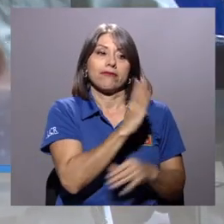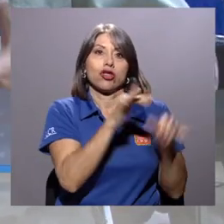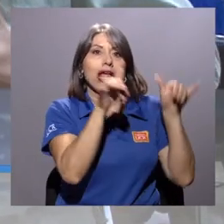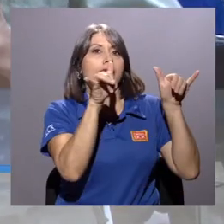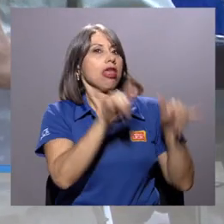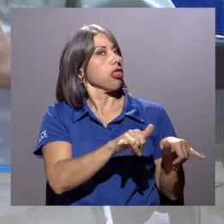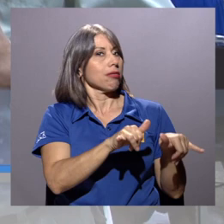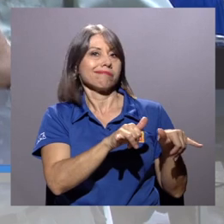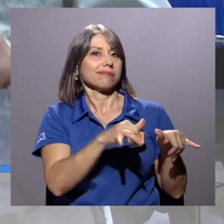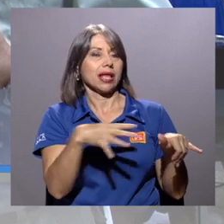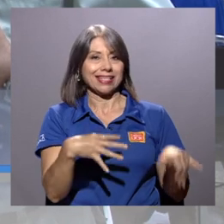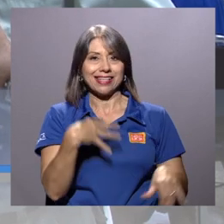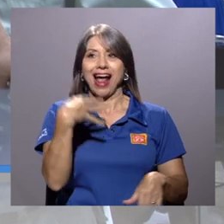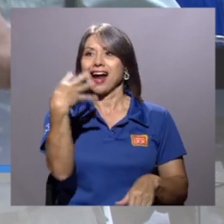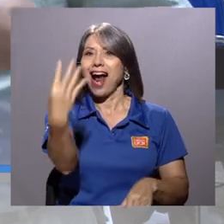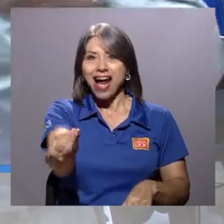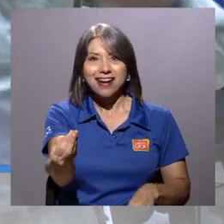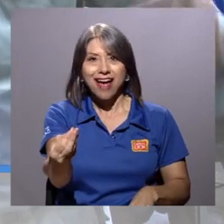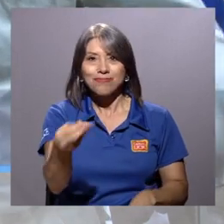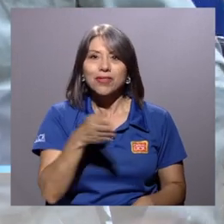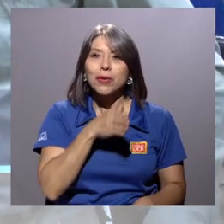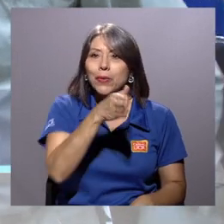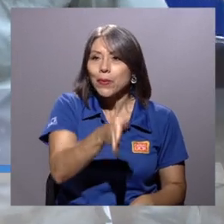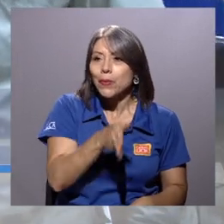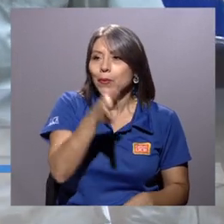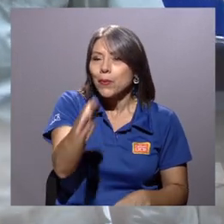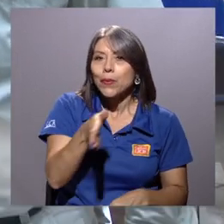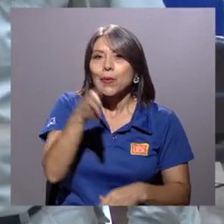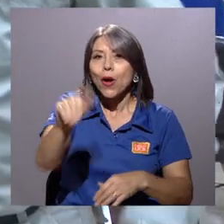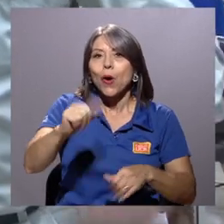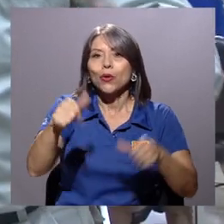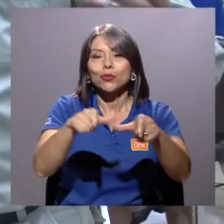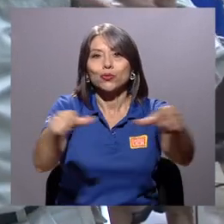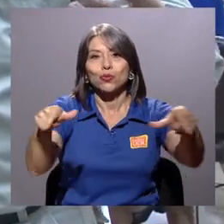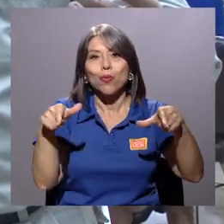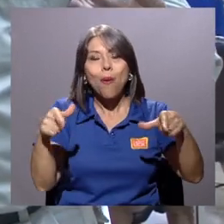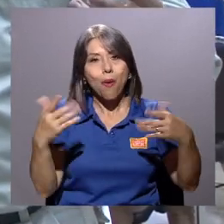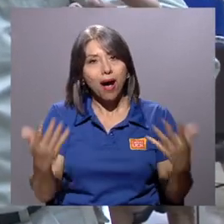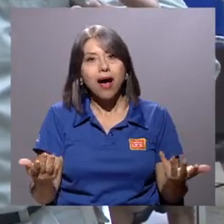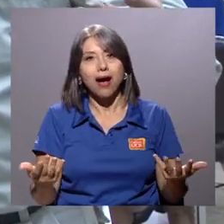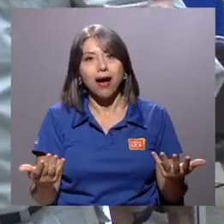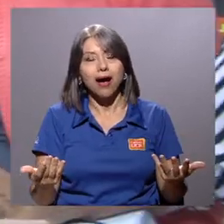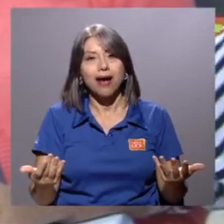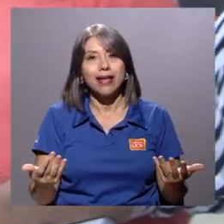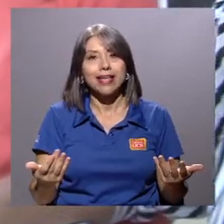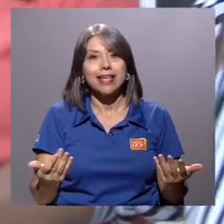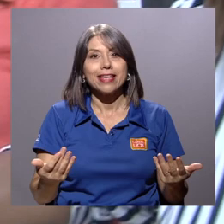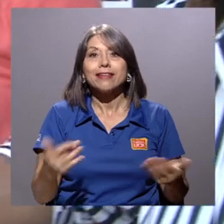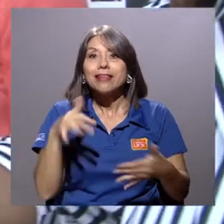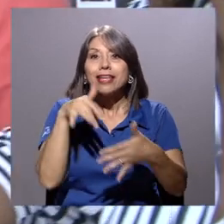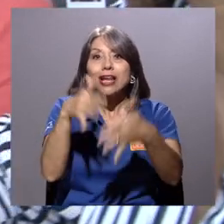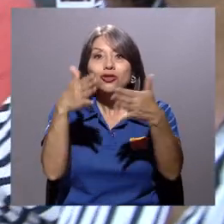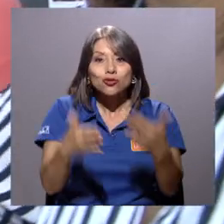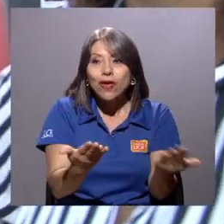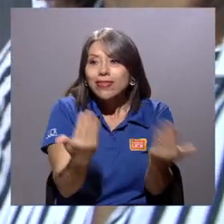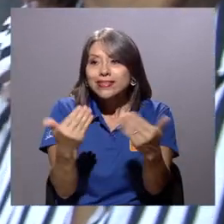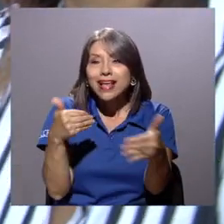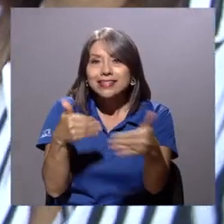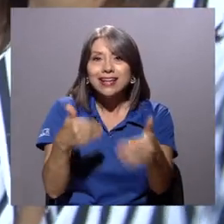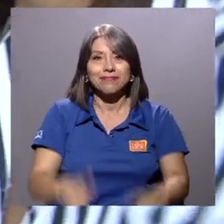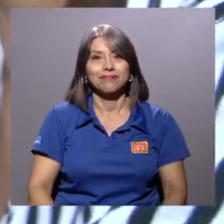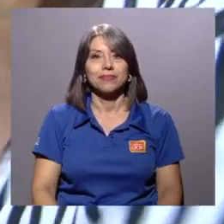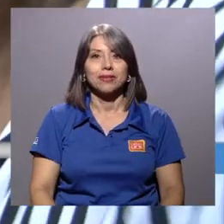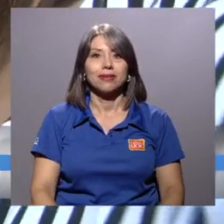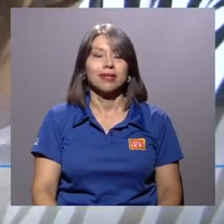biblioteca, sacarla, llevarla a otros lugares y acercar a los estudiantes.